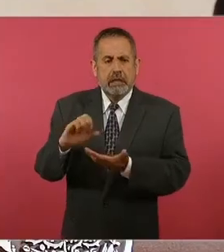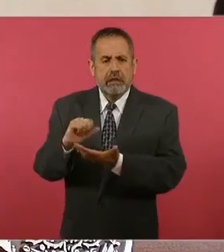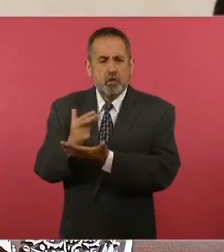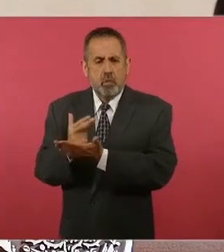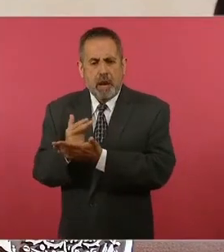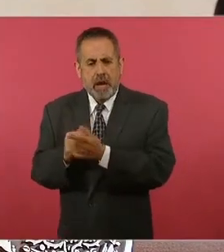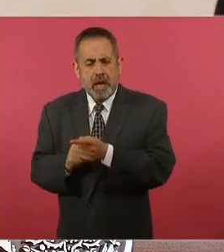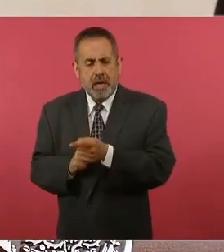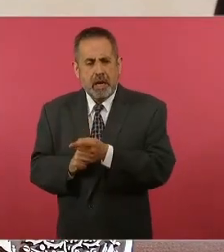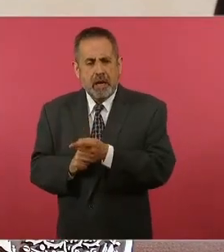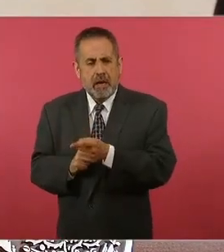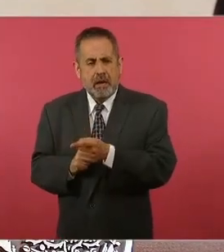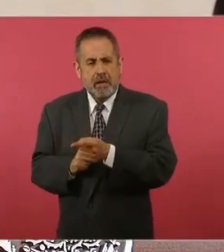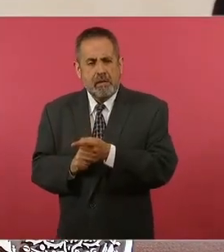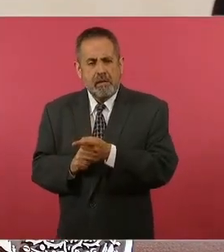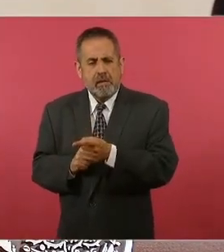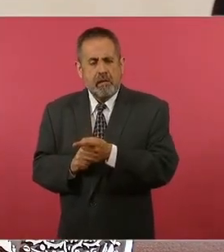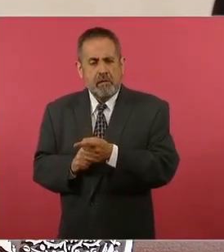Chetumal,